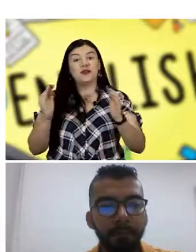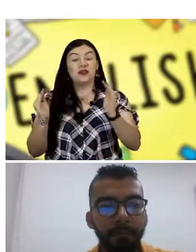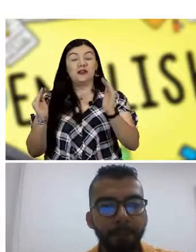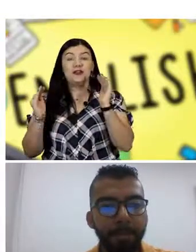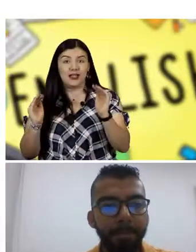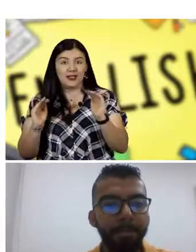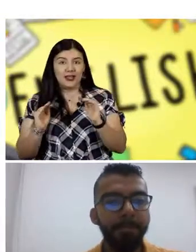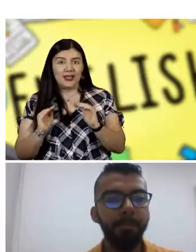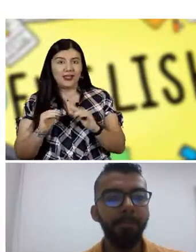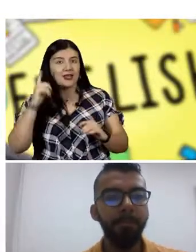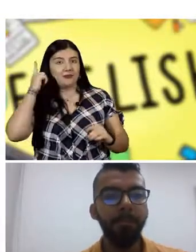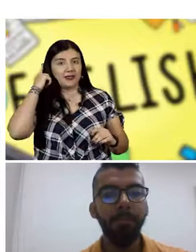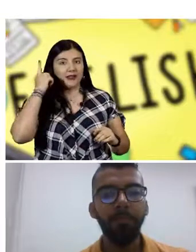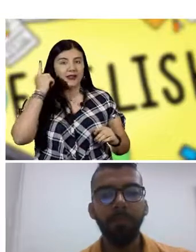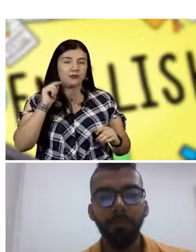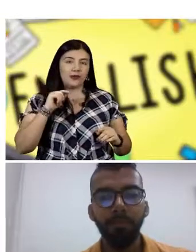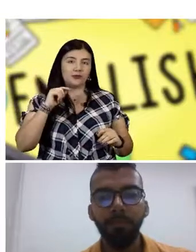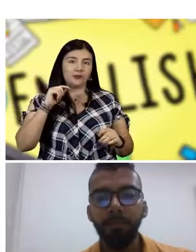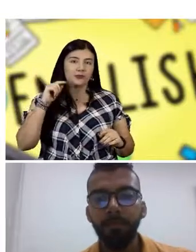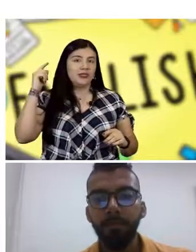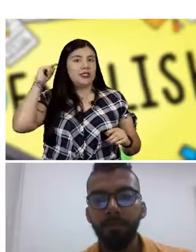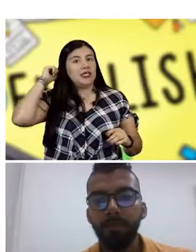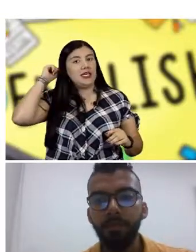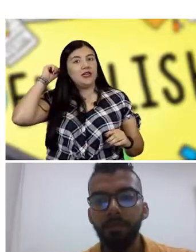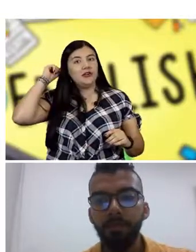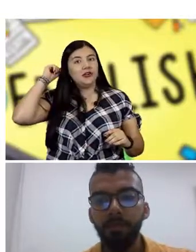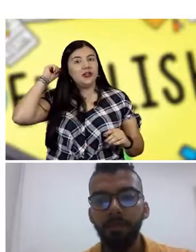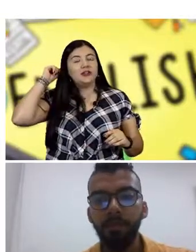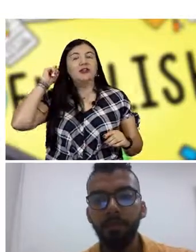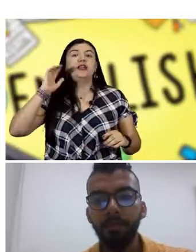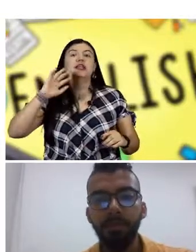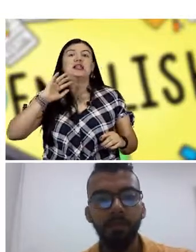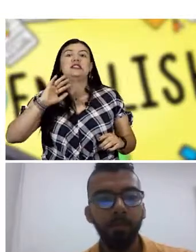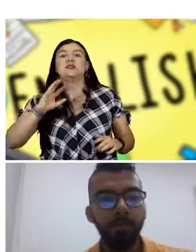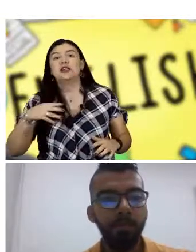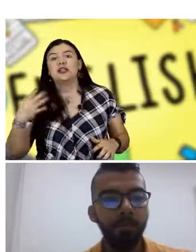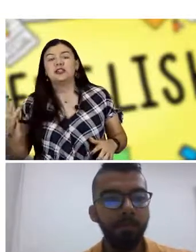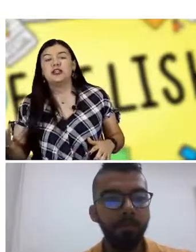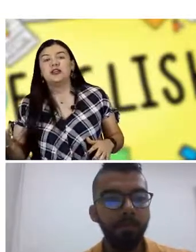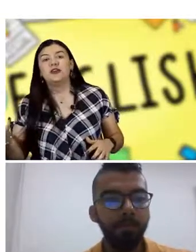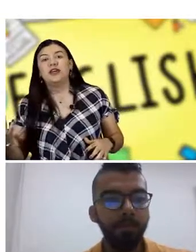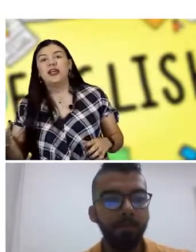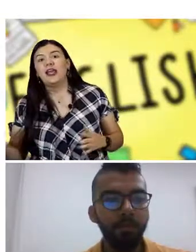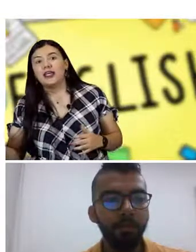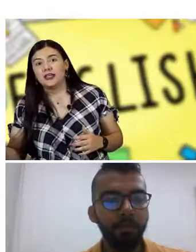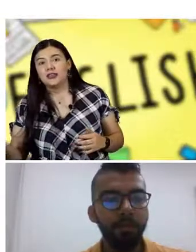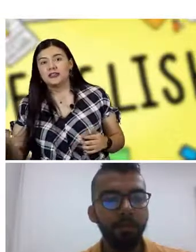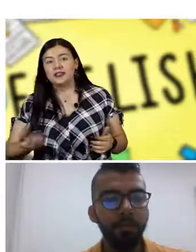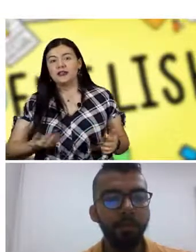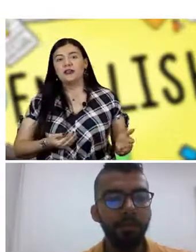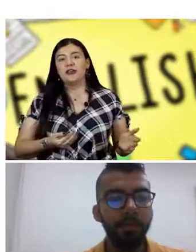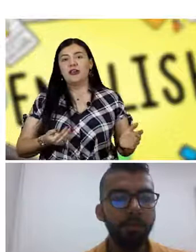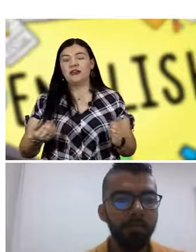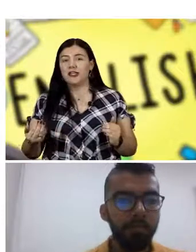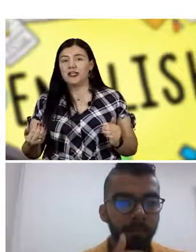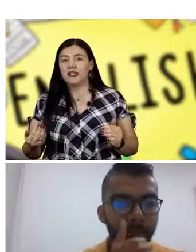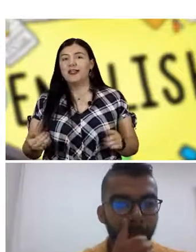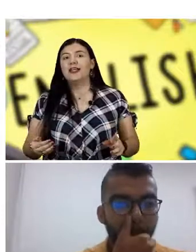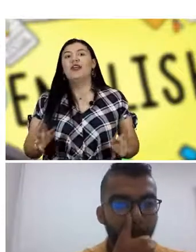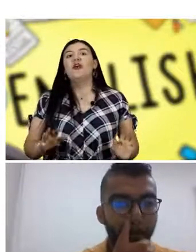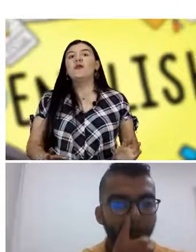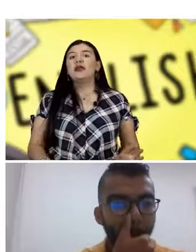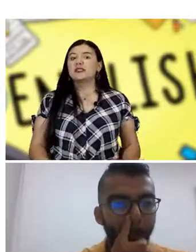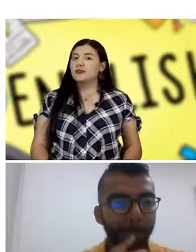un patrón al final de cada parte del cuerpo. Ear, voy a decir el dolor, ache, ¿cierto?